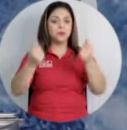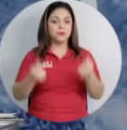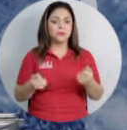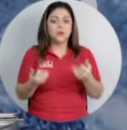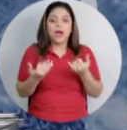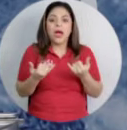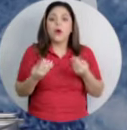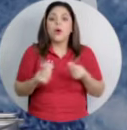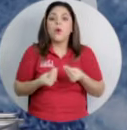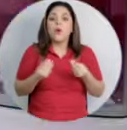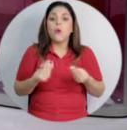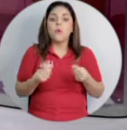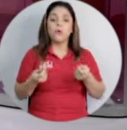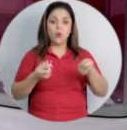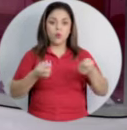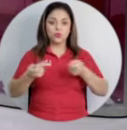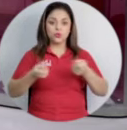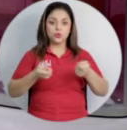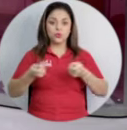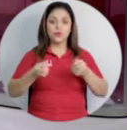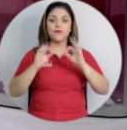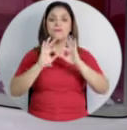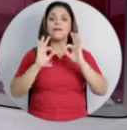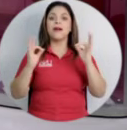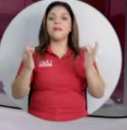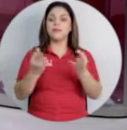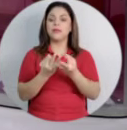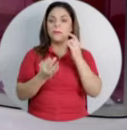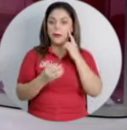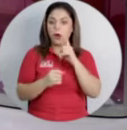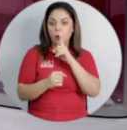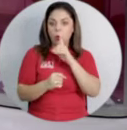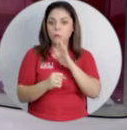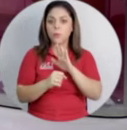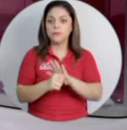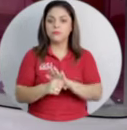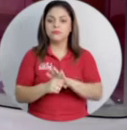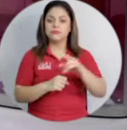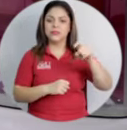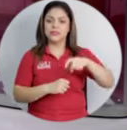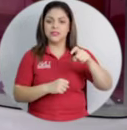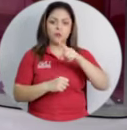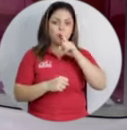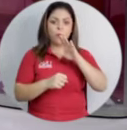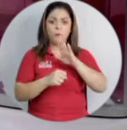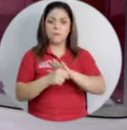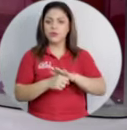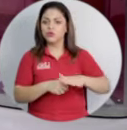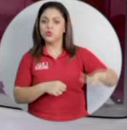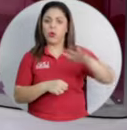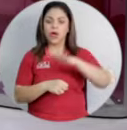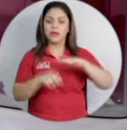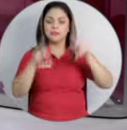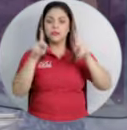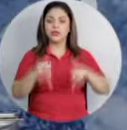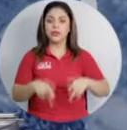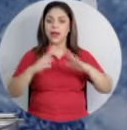son los mecanismos de control familiar que deberíamos tener para que se cumpla? Porque la idea es que lo cumplan todas las personas que hay en esa